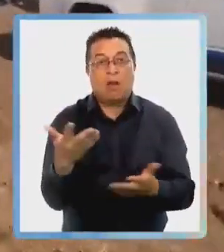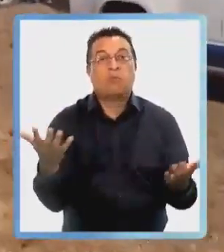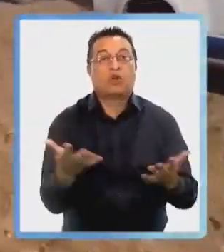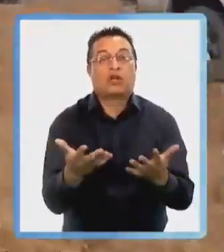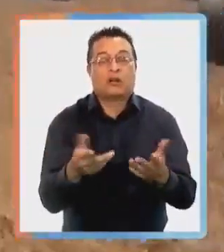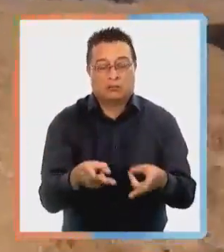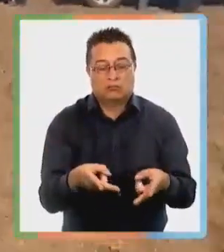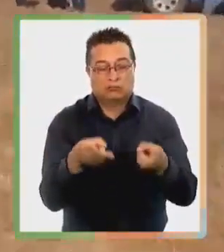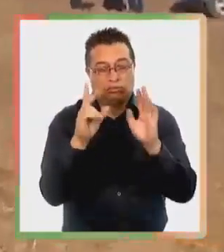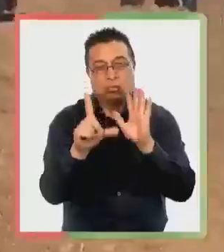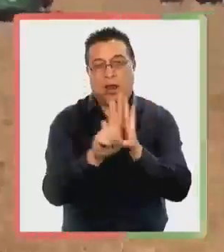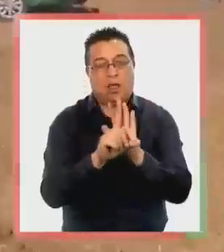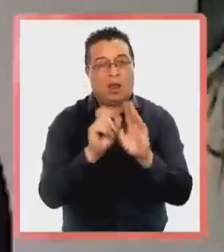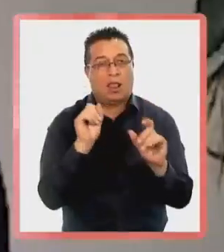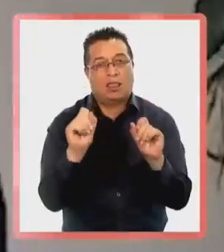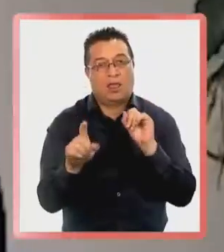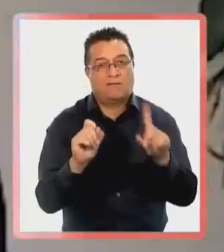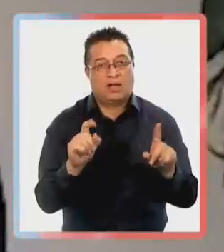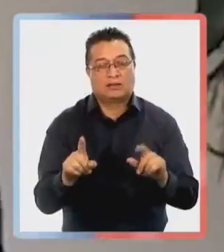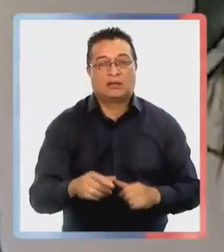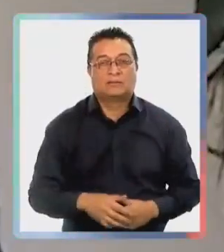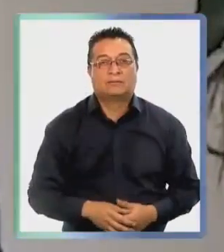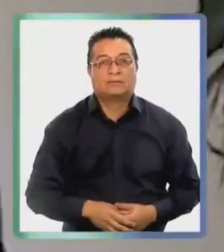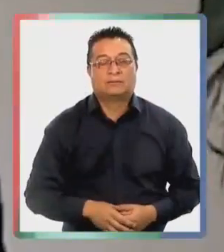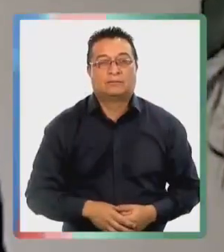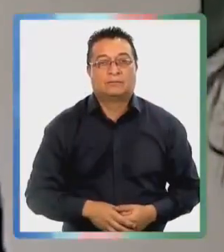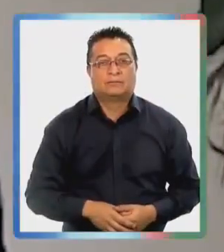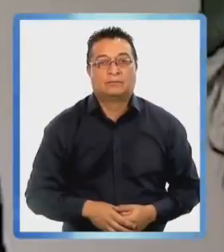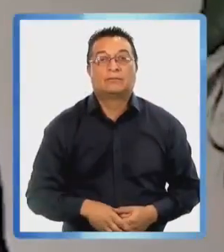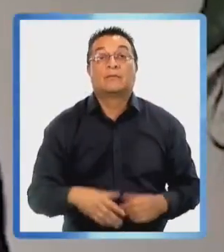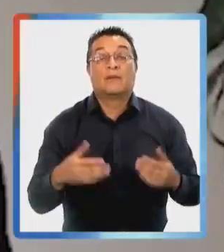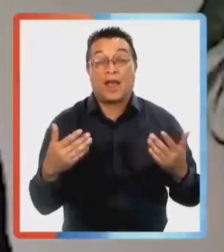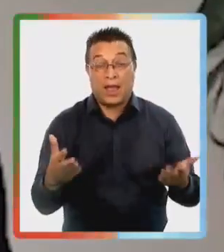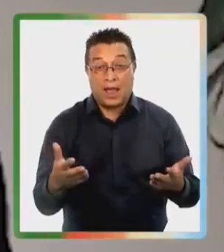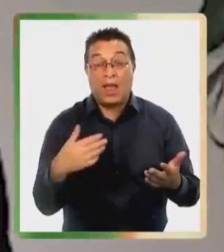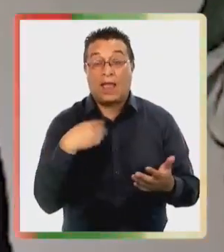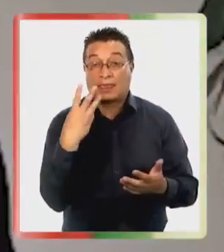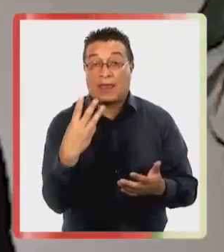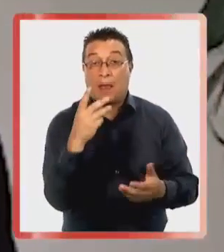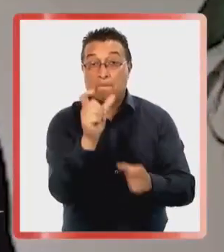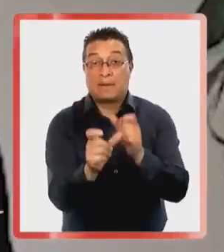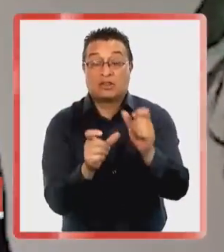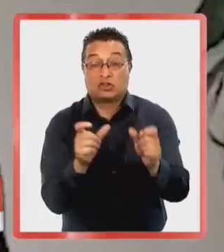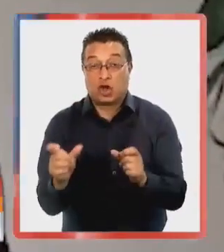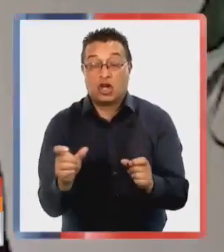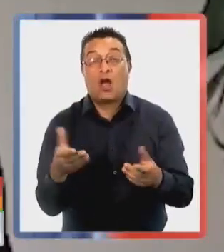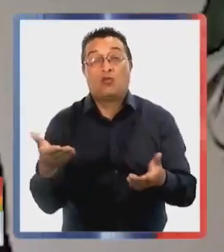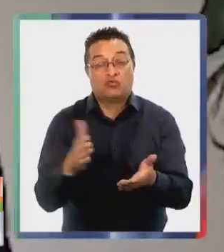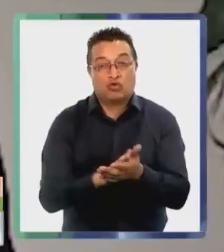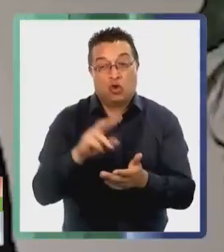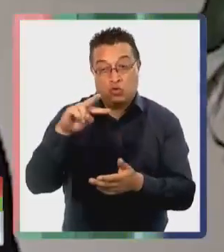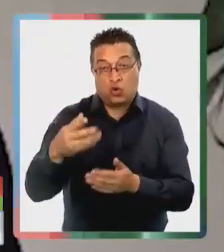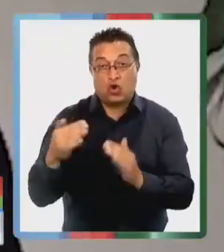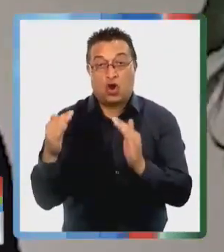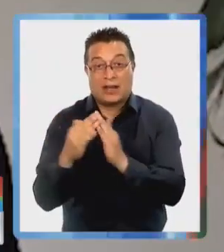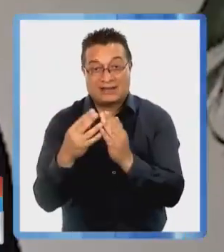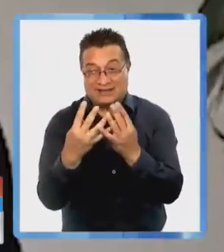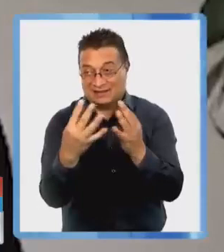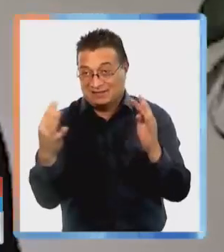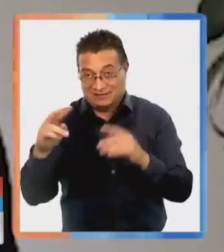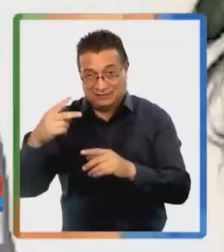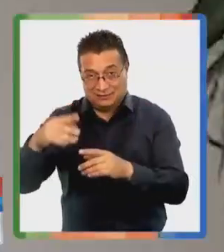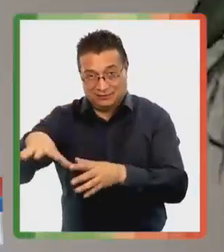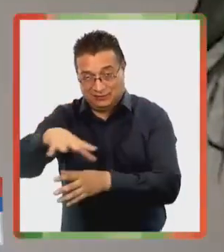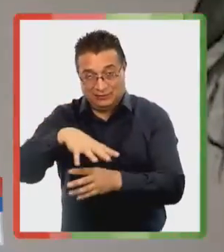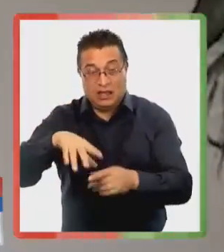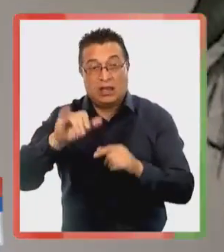legítima defensa. Hubo 3 personas fallecidas, es decir, el dueño de casa, el dueño del predio y los 2